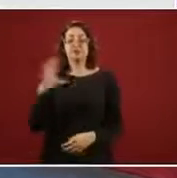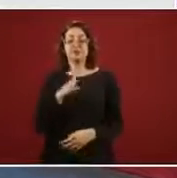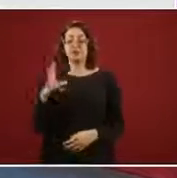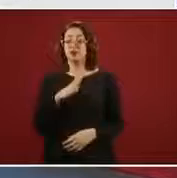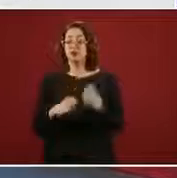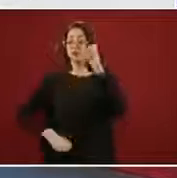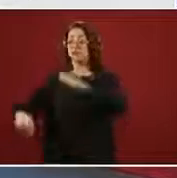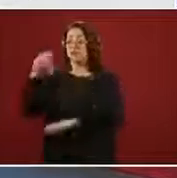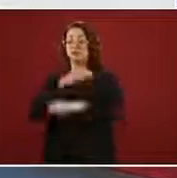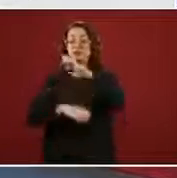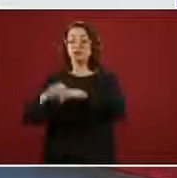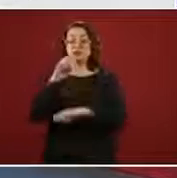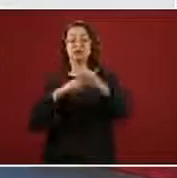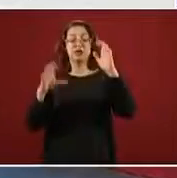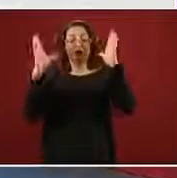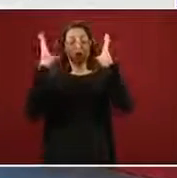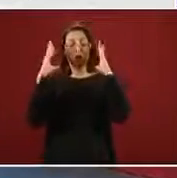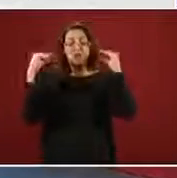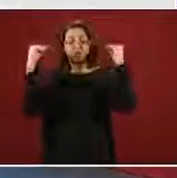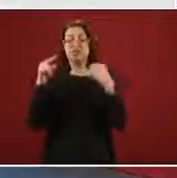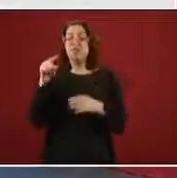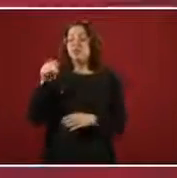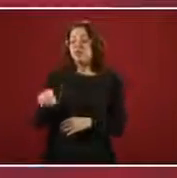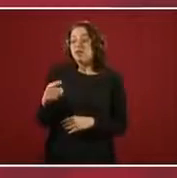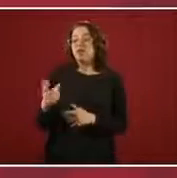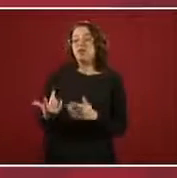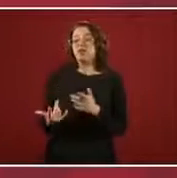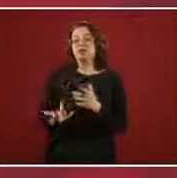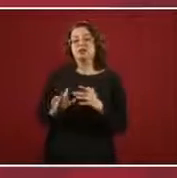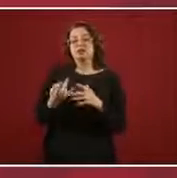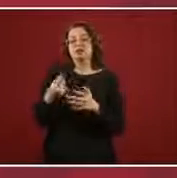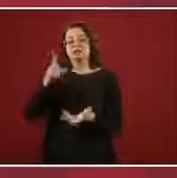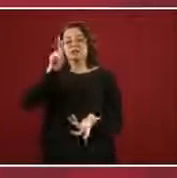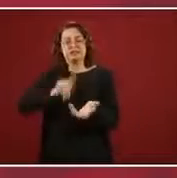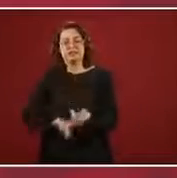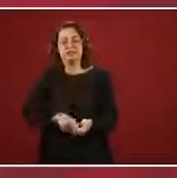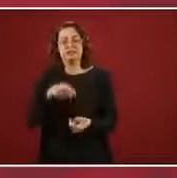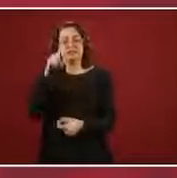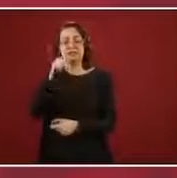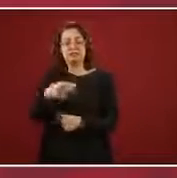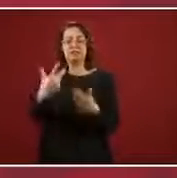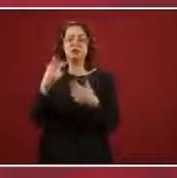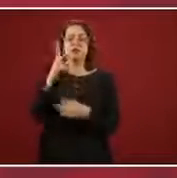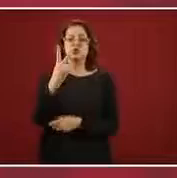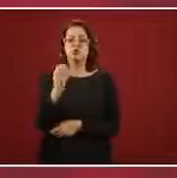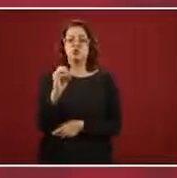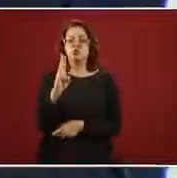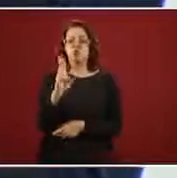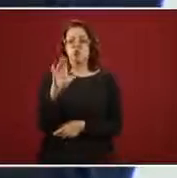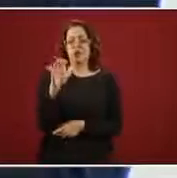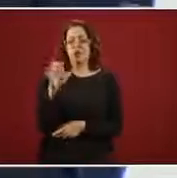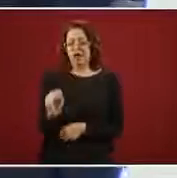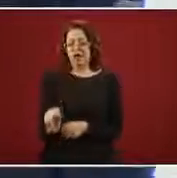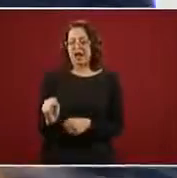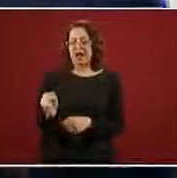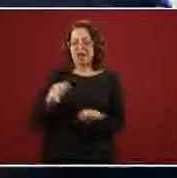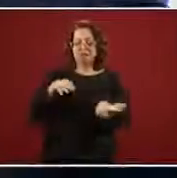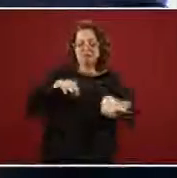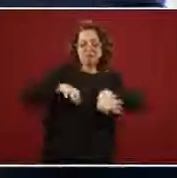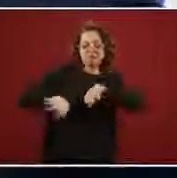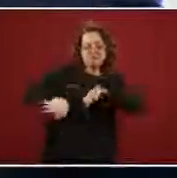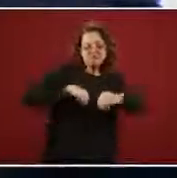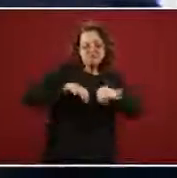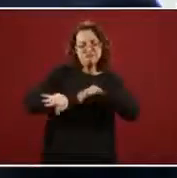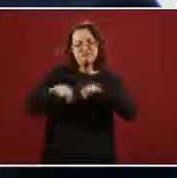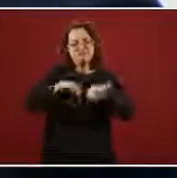está trabajando en el relleno del terreno para la refinería de Dos Bocas, de primera la